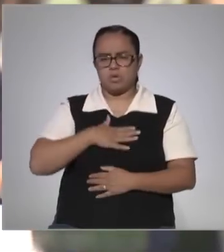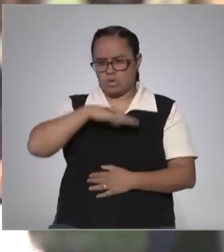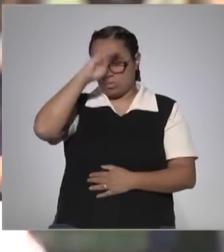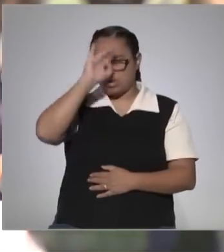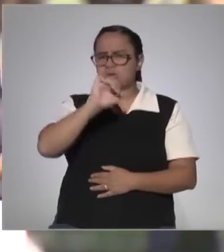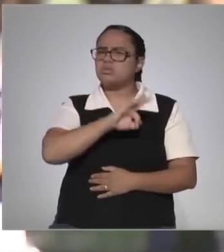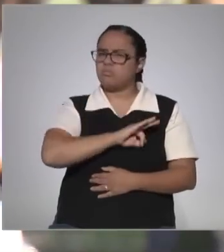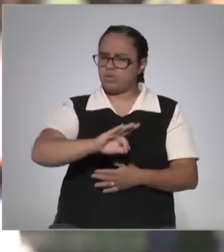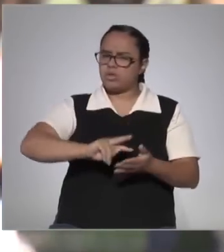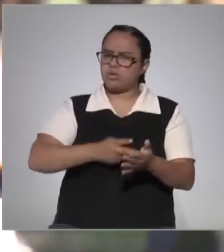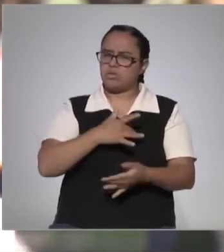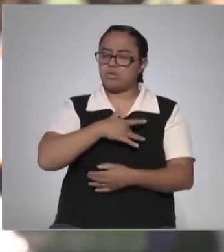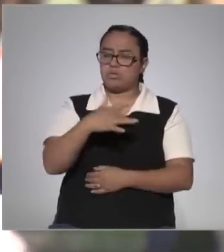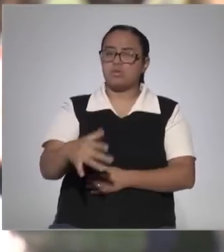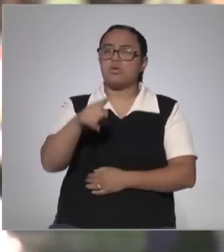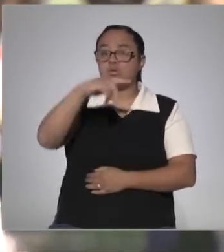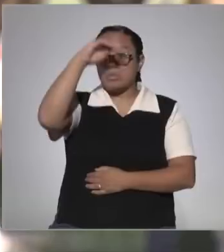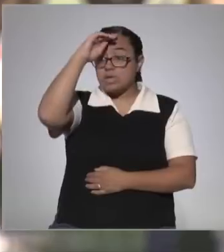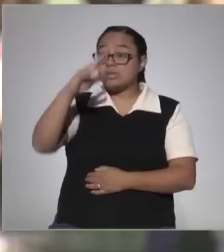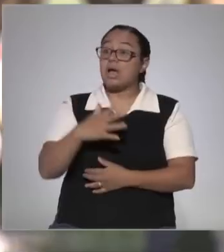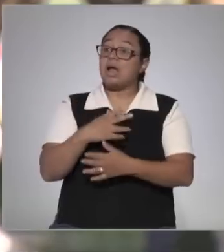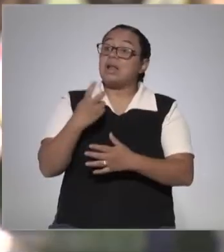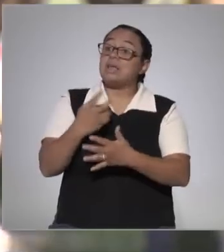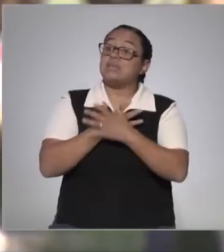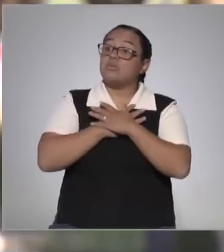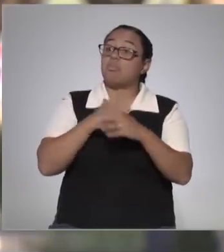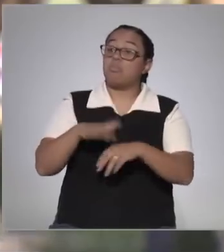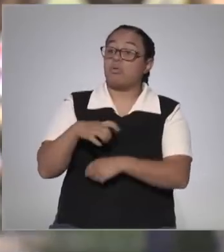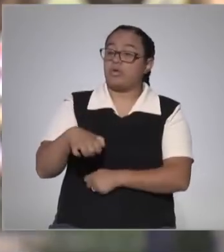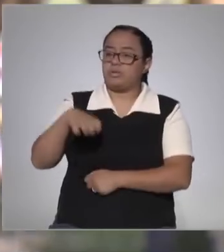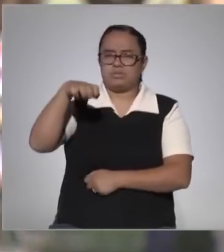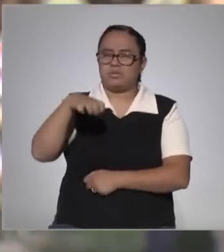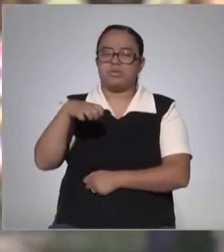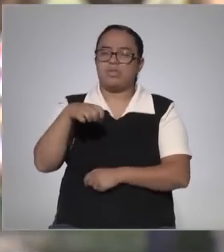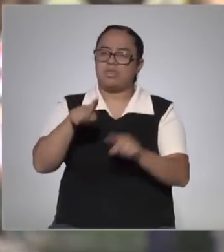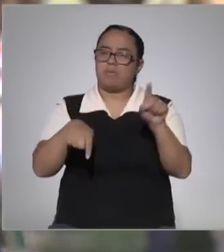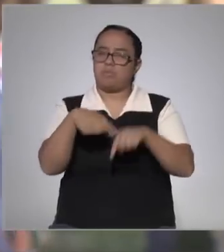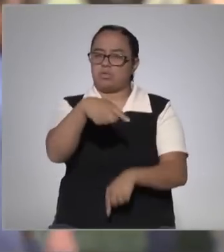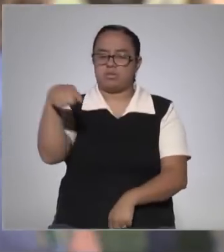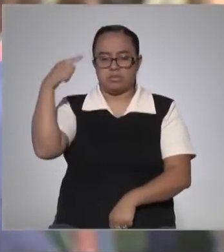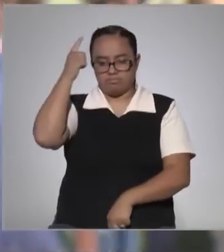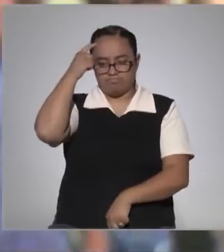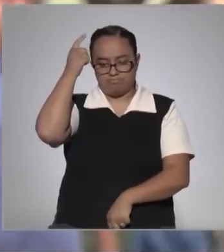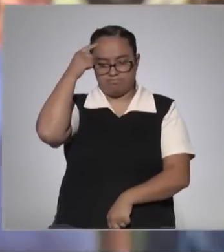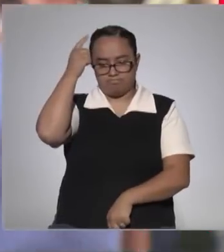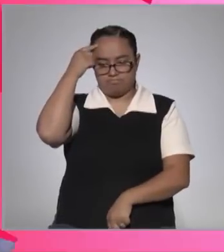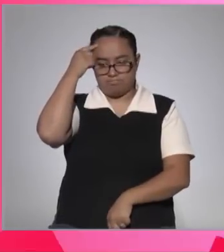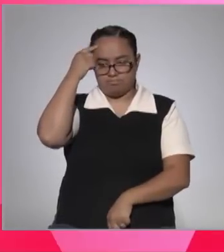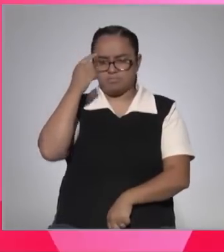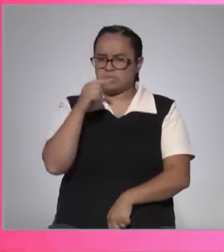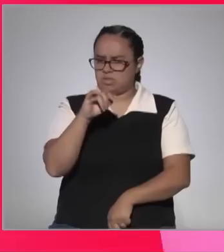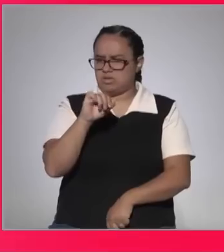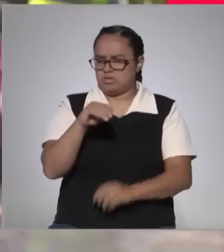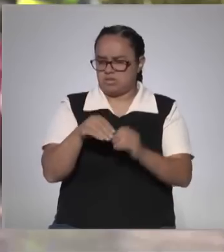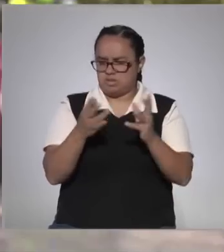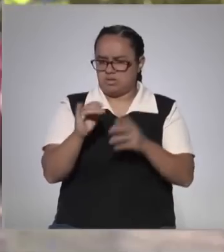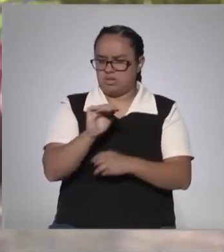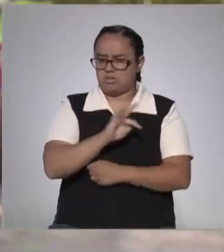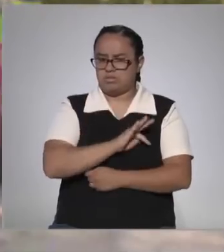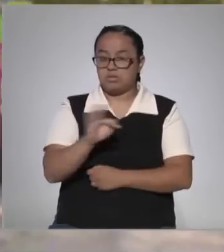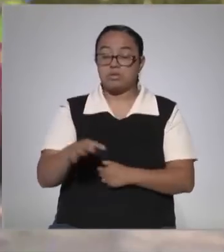No creo que el amor sea cuestión de edad, más bien es de mentalidad. Entonces yo creo que sí, sin problema.